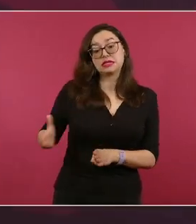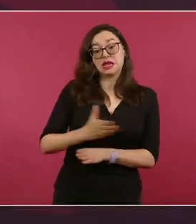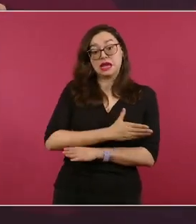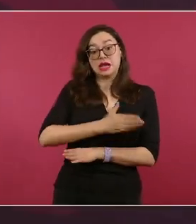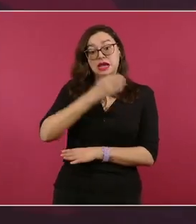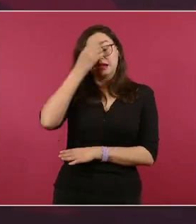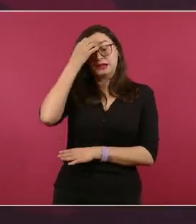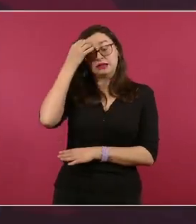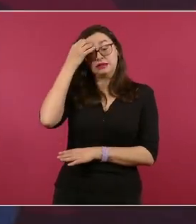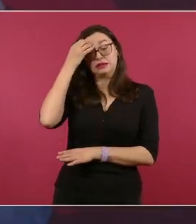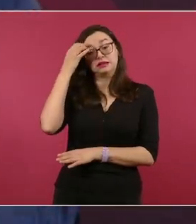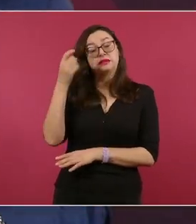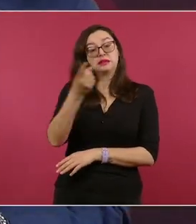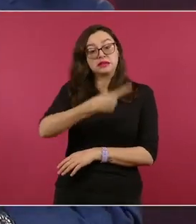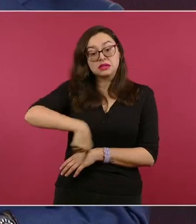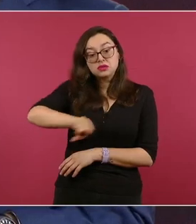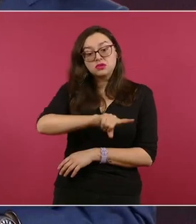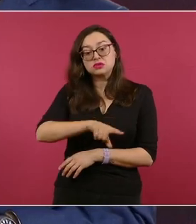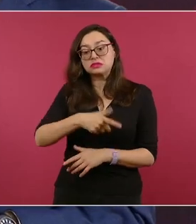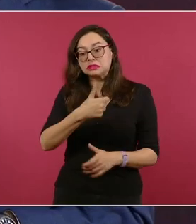quienes participaron